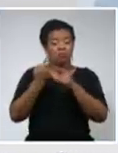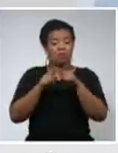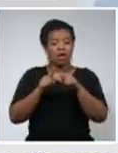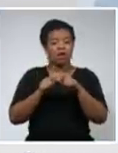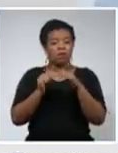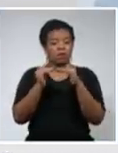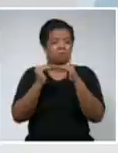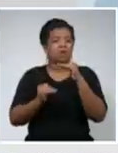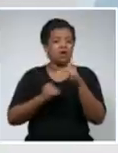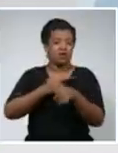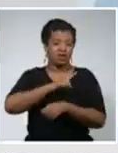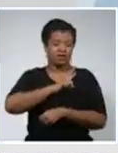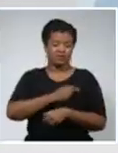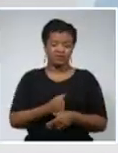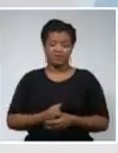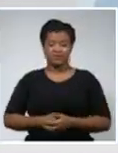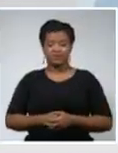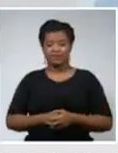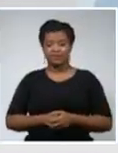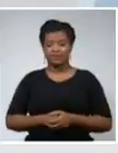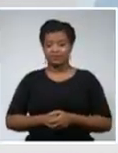anterior. De los